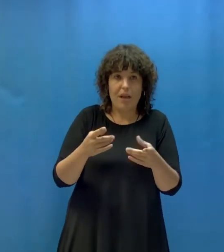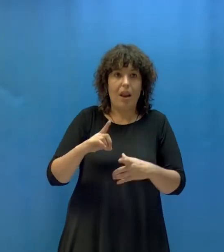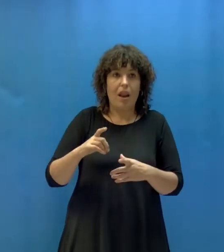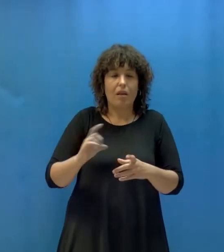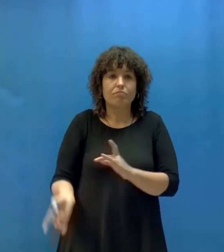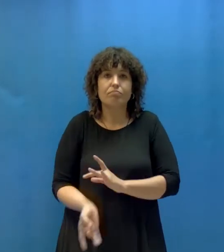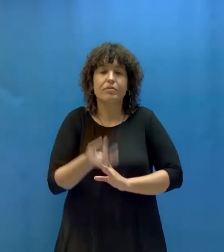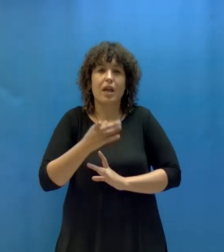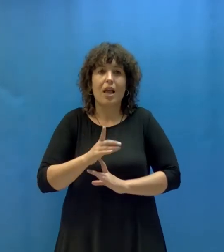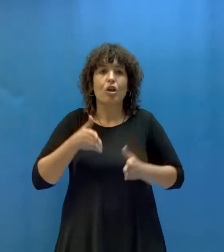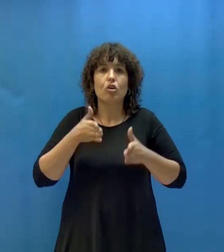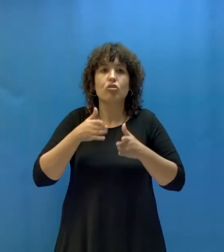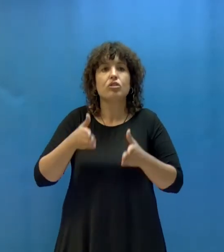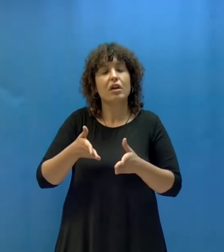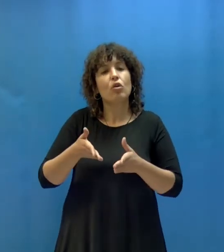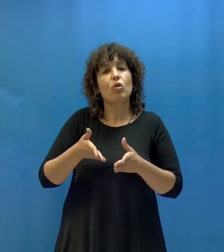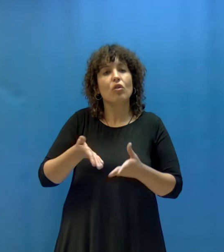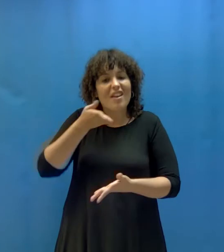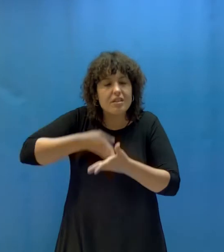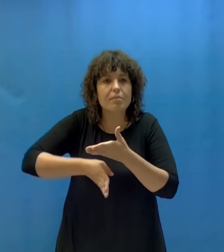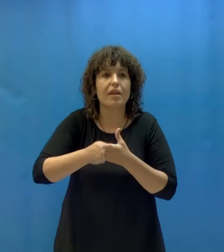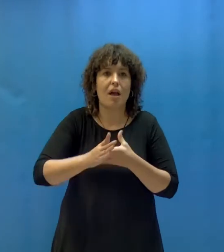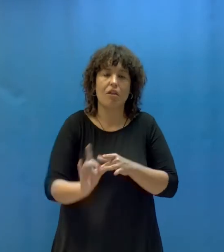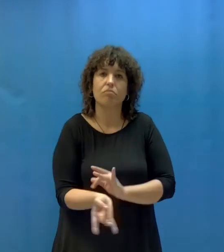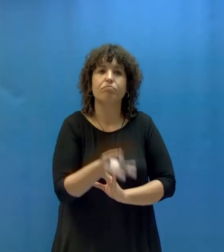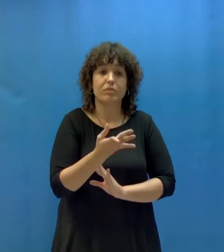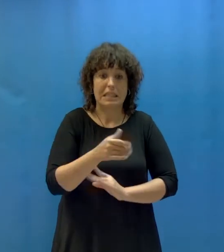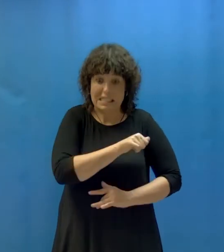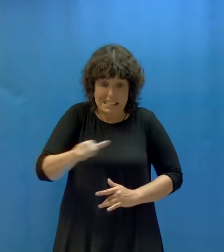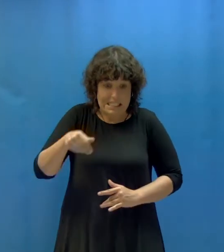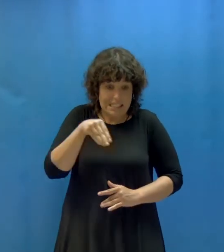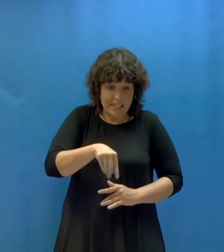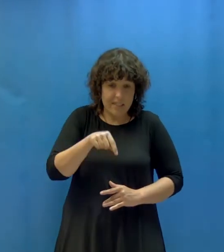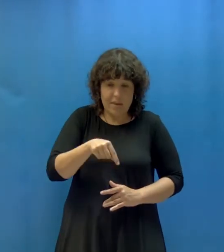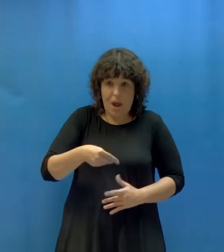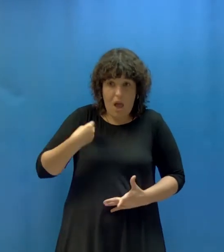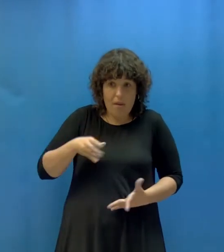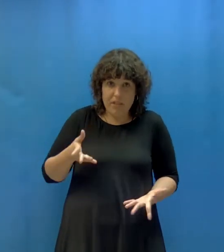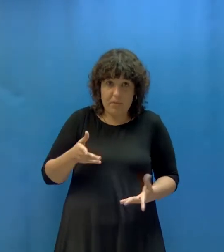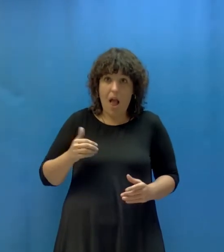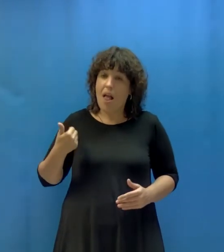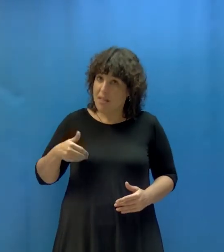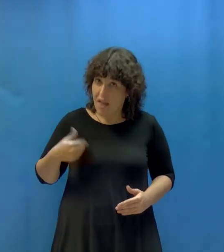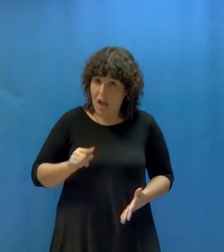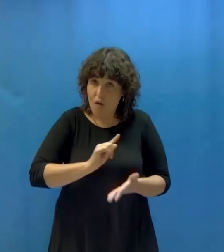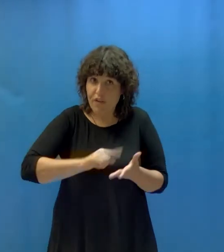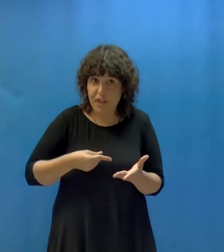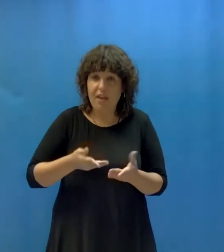el Consejo Asesor de Accesibilidad, y en ello estamos trabajando, y de hecho desde esta misma semana hemos puesto ya en marcha la Oficina de